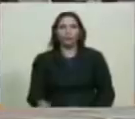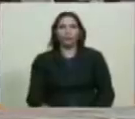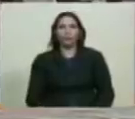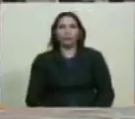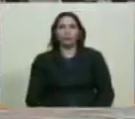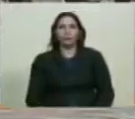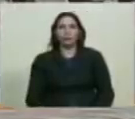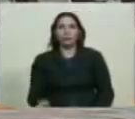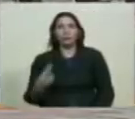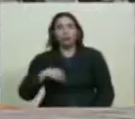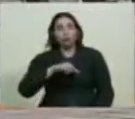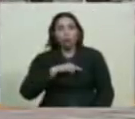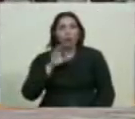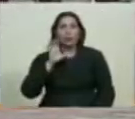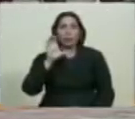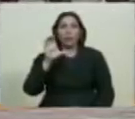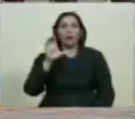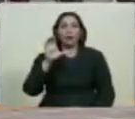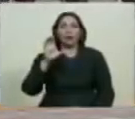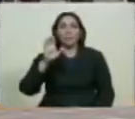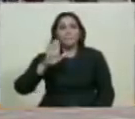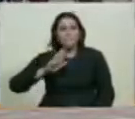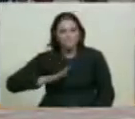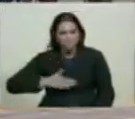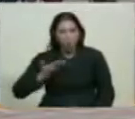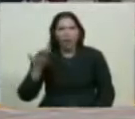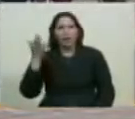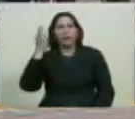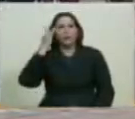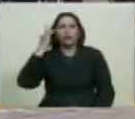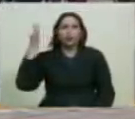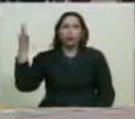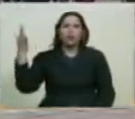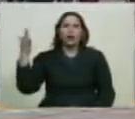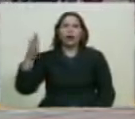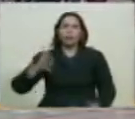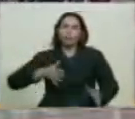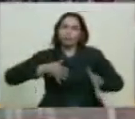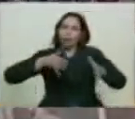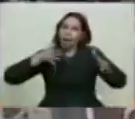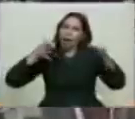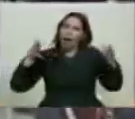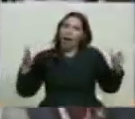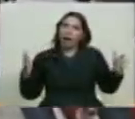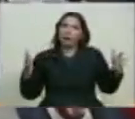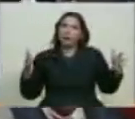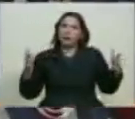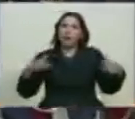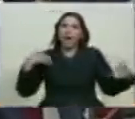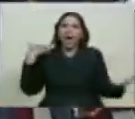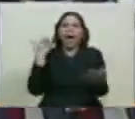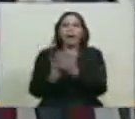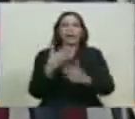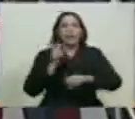Por eso nuestra patria puede soñar con una gran esperanza hasta los tiempos por